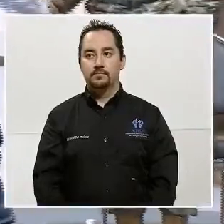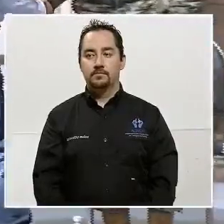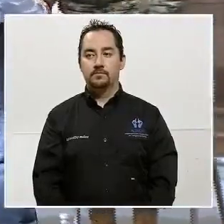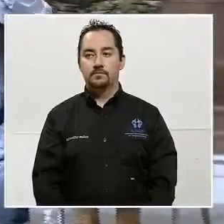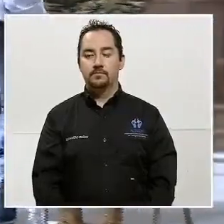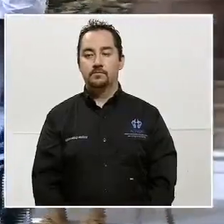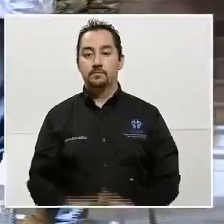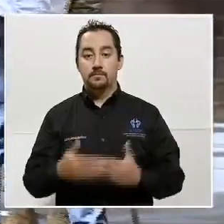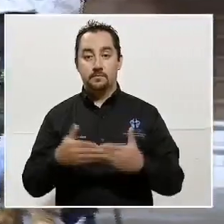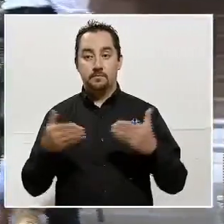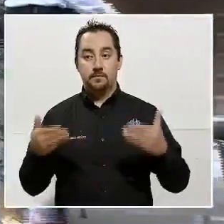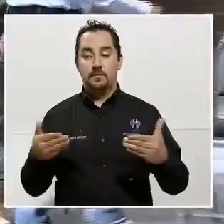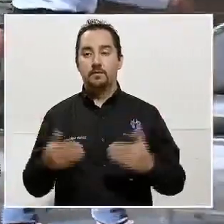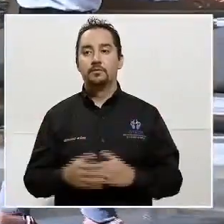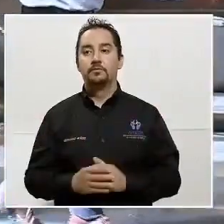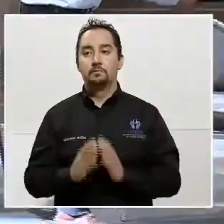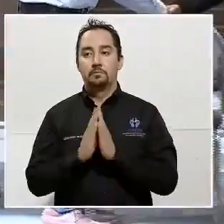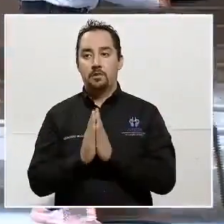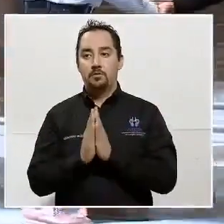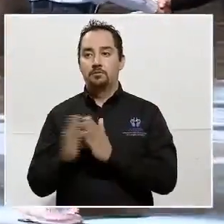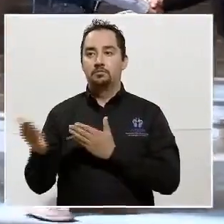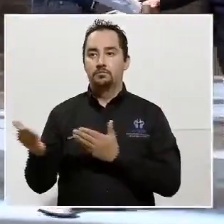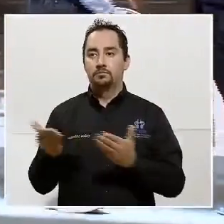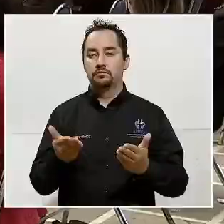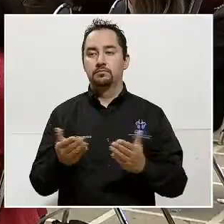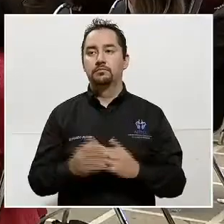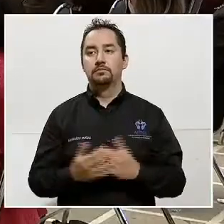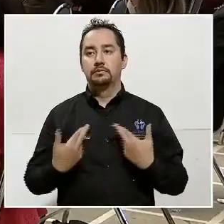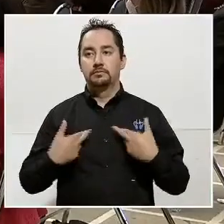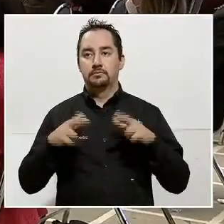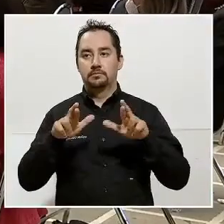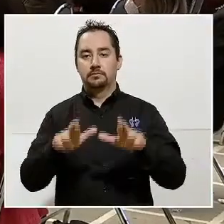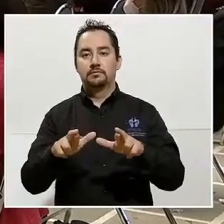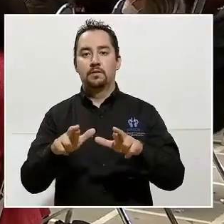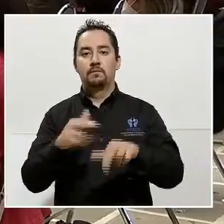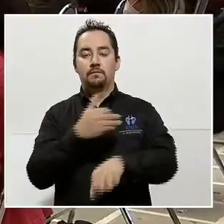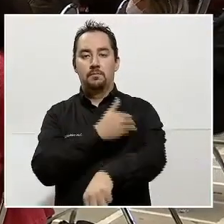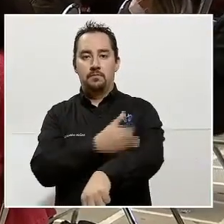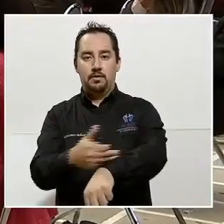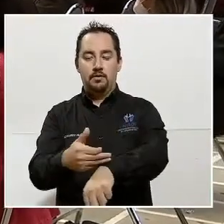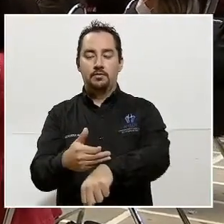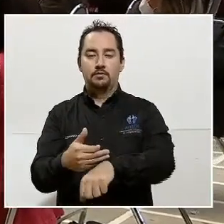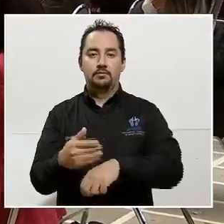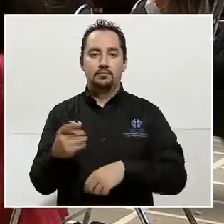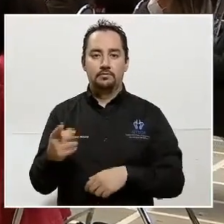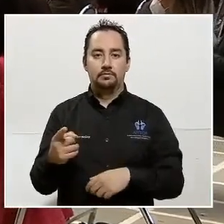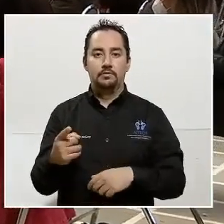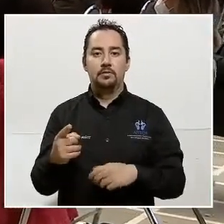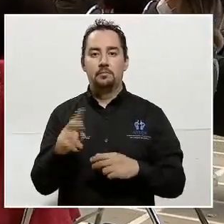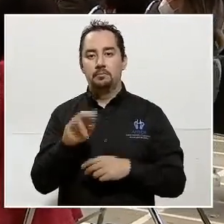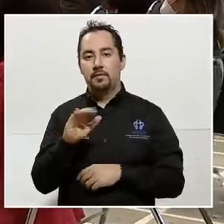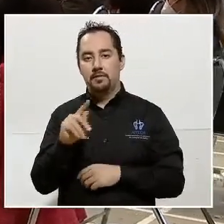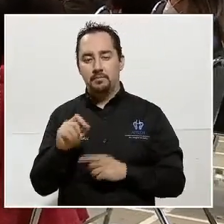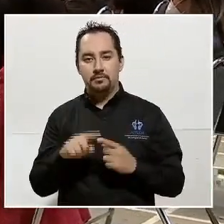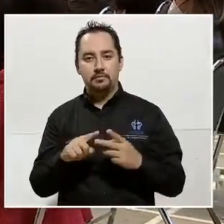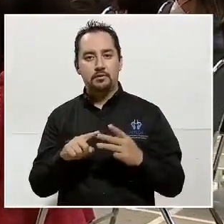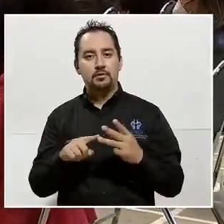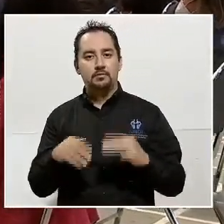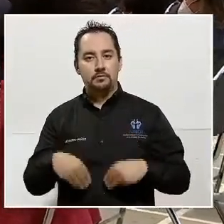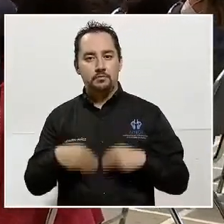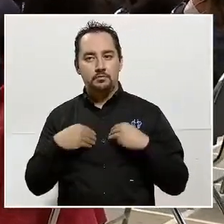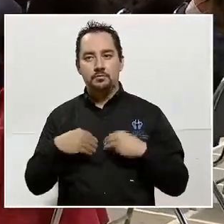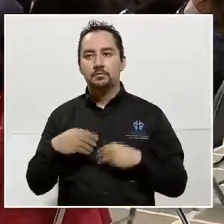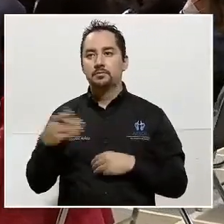A continuación, pedimos la intervención de la representante de familiares, víctimas y sobrevivientes, Tita